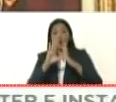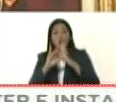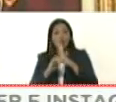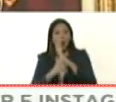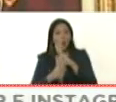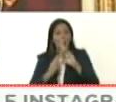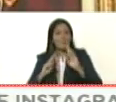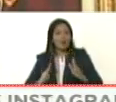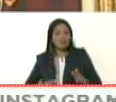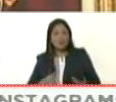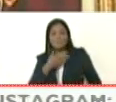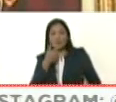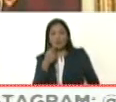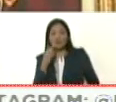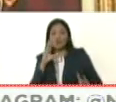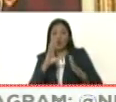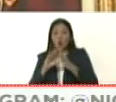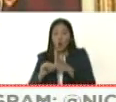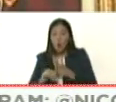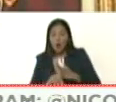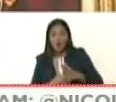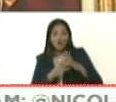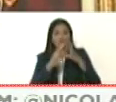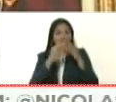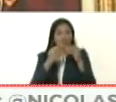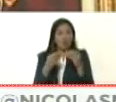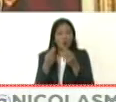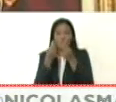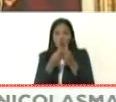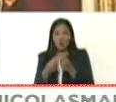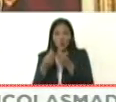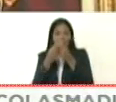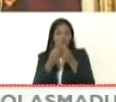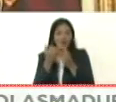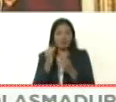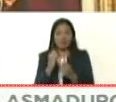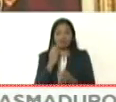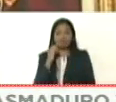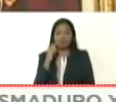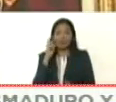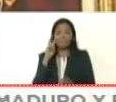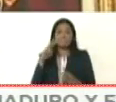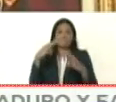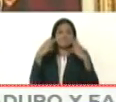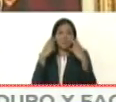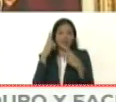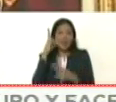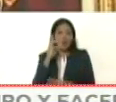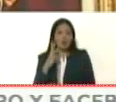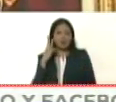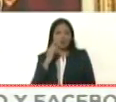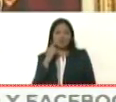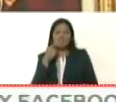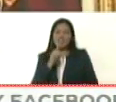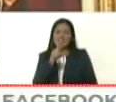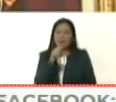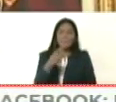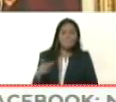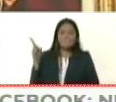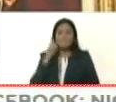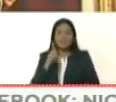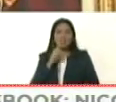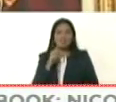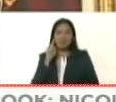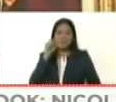Se robaron toda la plata de la famosa ayuda humanitaria. Tomen nota en Washington. No solo son mentirosos, los